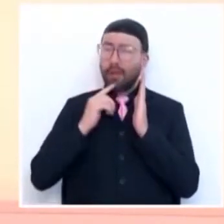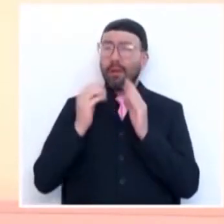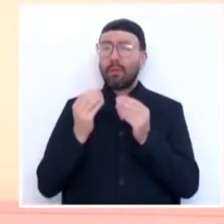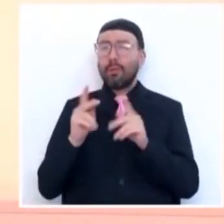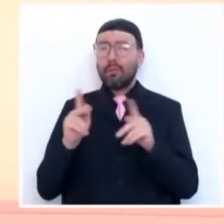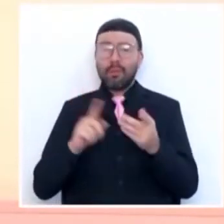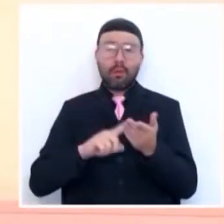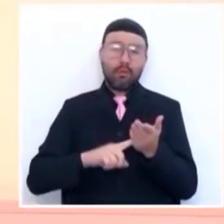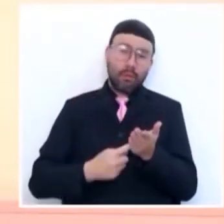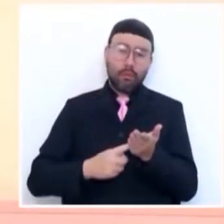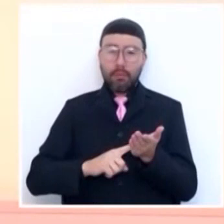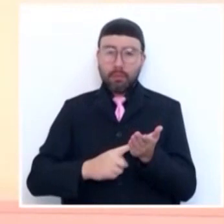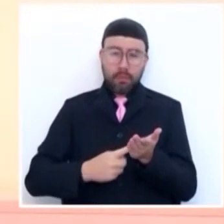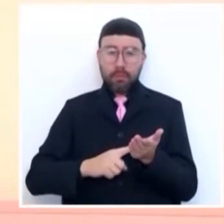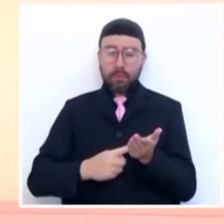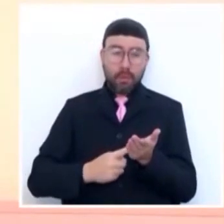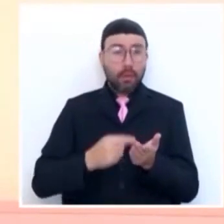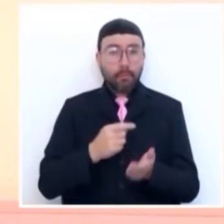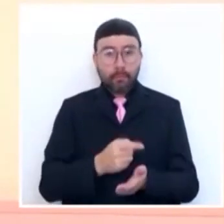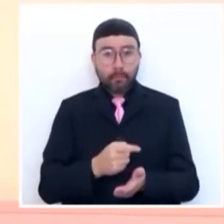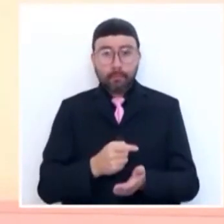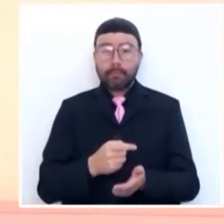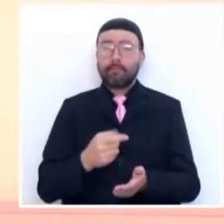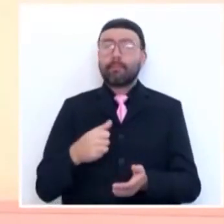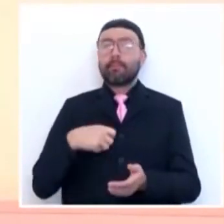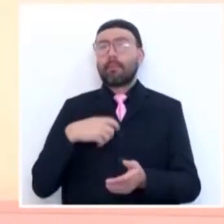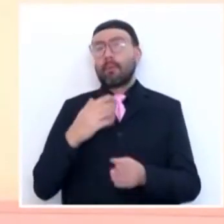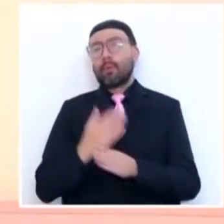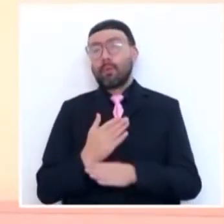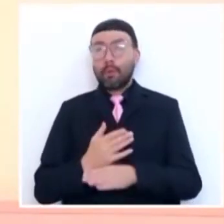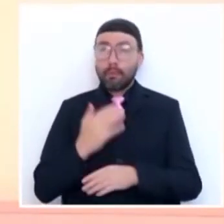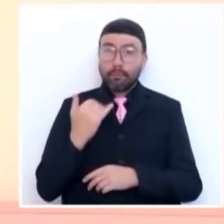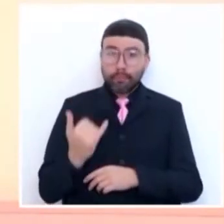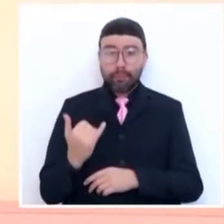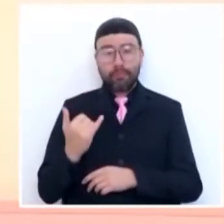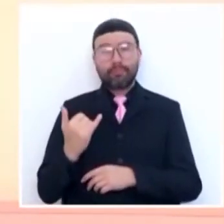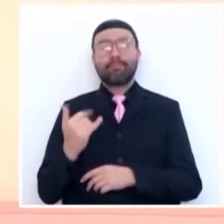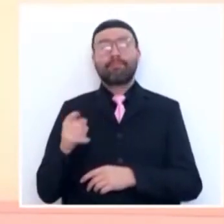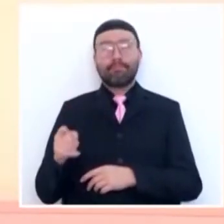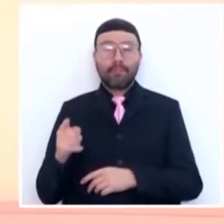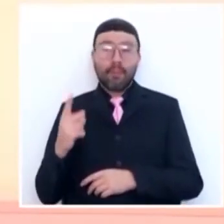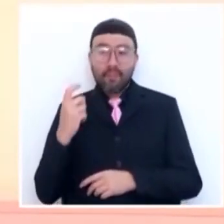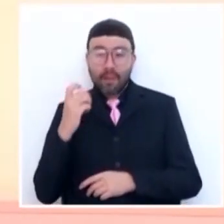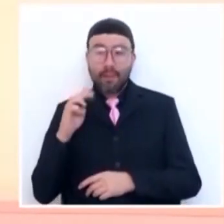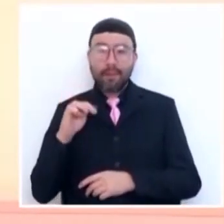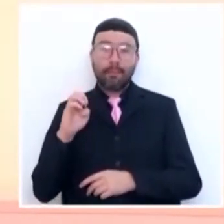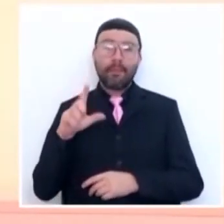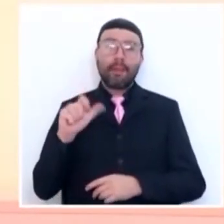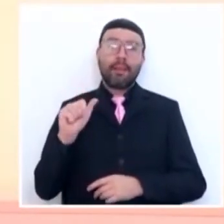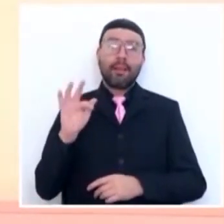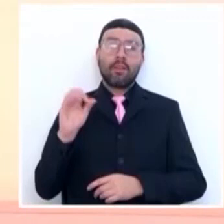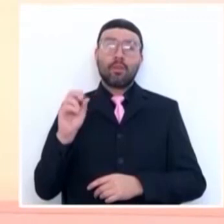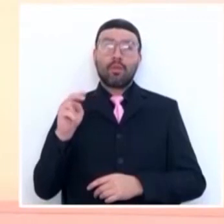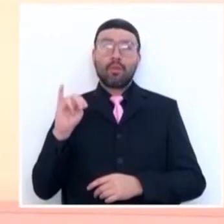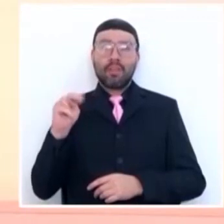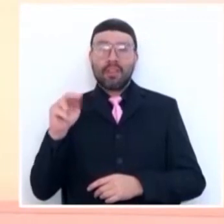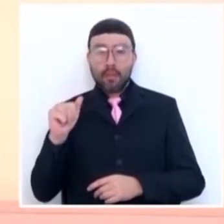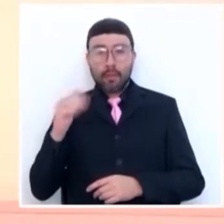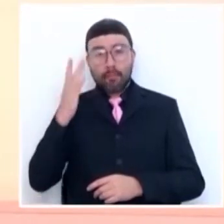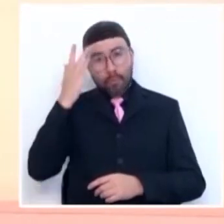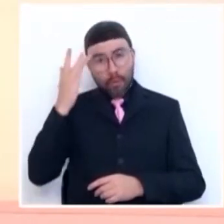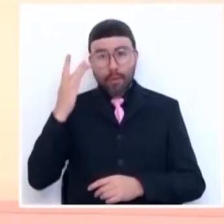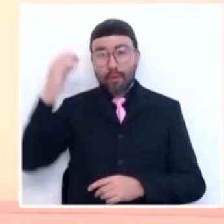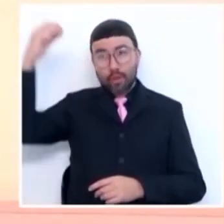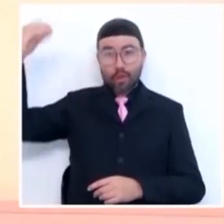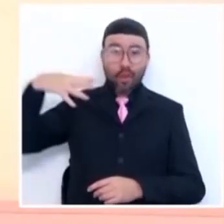insomnio tienen una deficiencia de melatonina y están deficientes de melatonina porque no se asolean. Entonces, cuando queremos